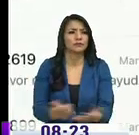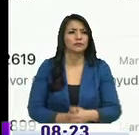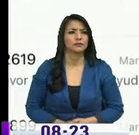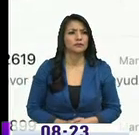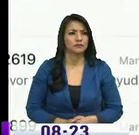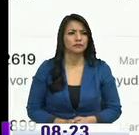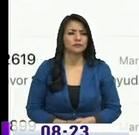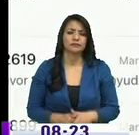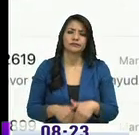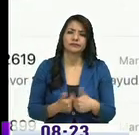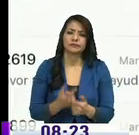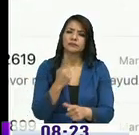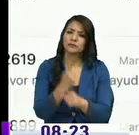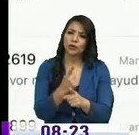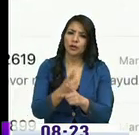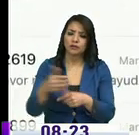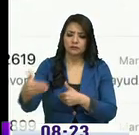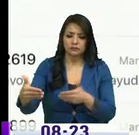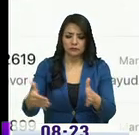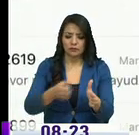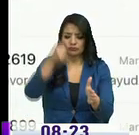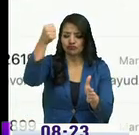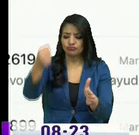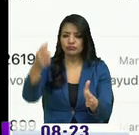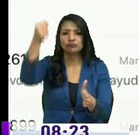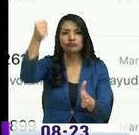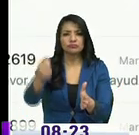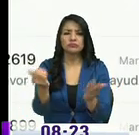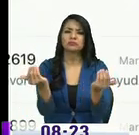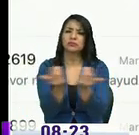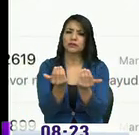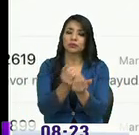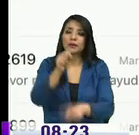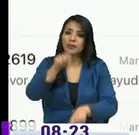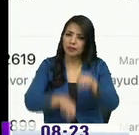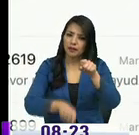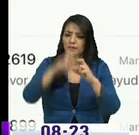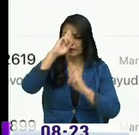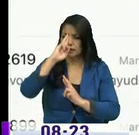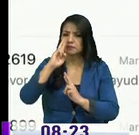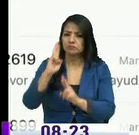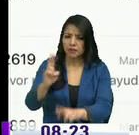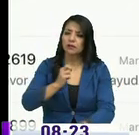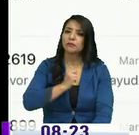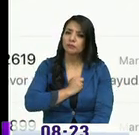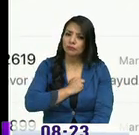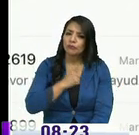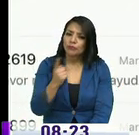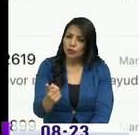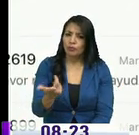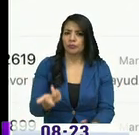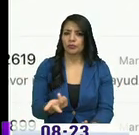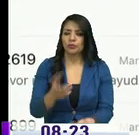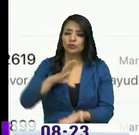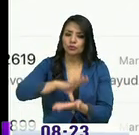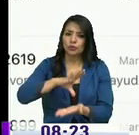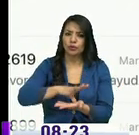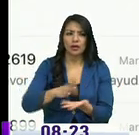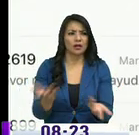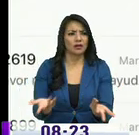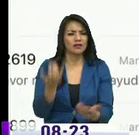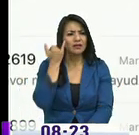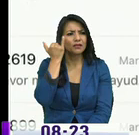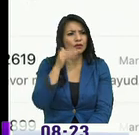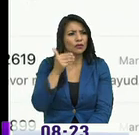¡Qué terrible! Por eso se dañan los contenedores. Tenemos que respetar también los bienes de la ciudad. ¿Cómo puede ser posible? ¿A quién se le